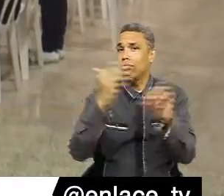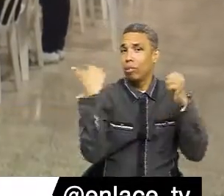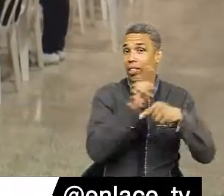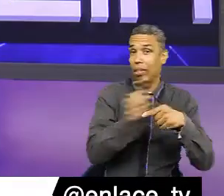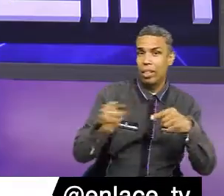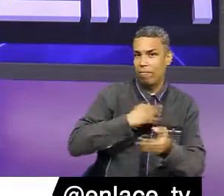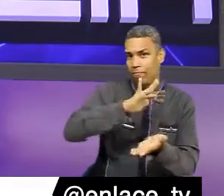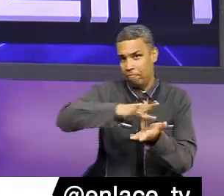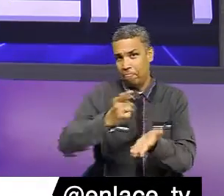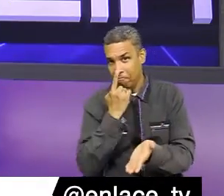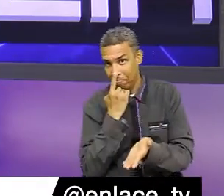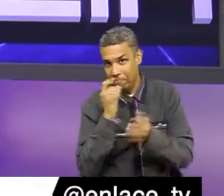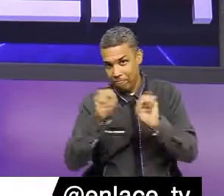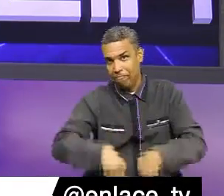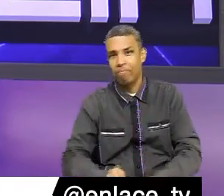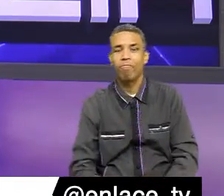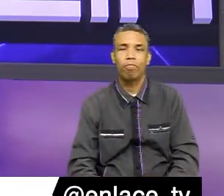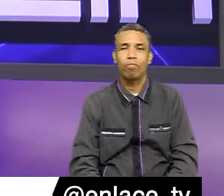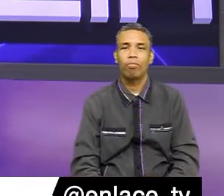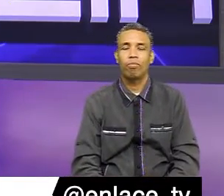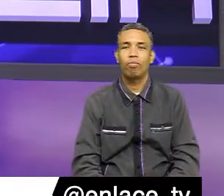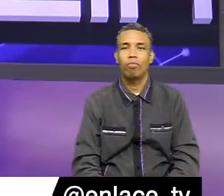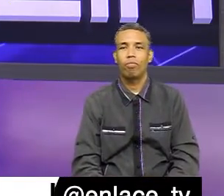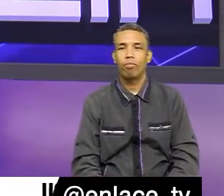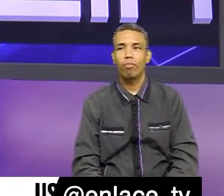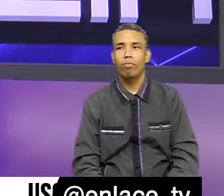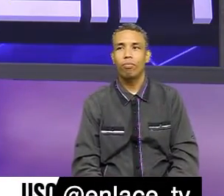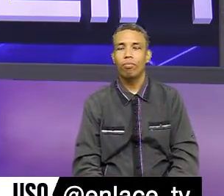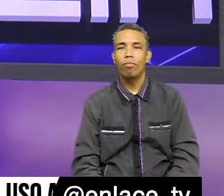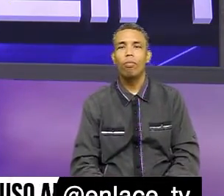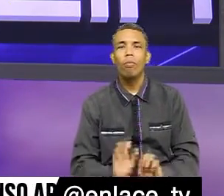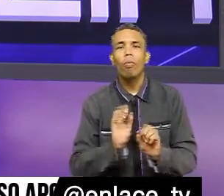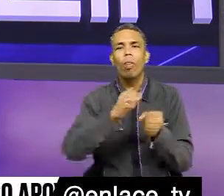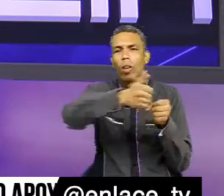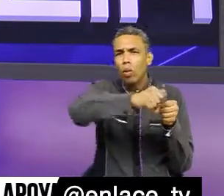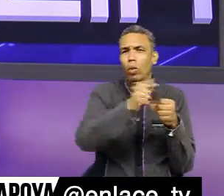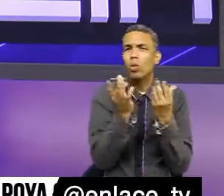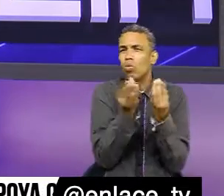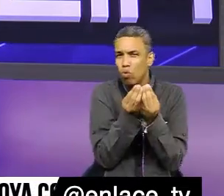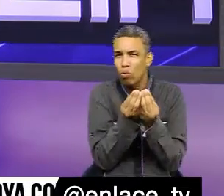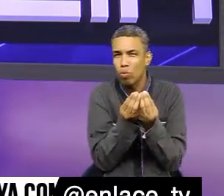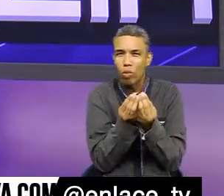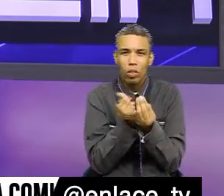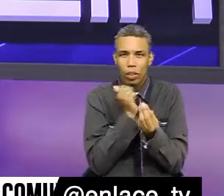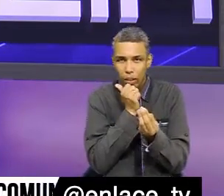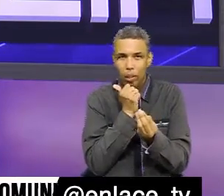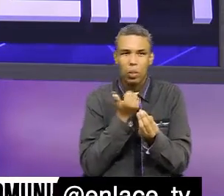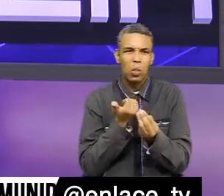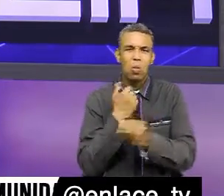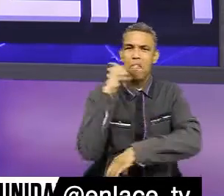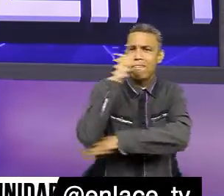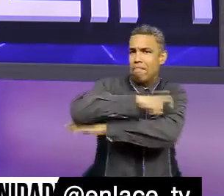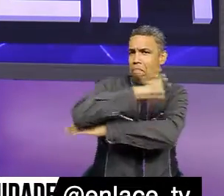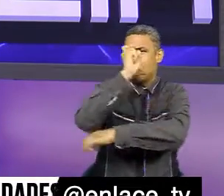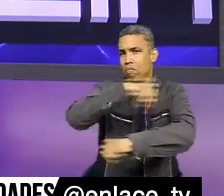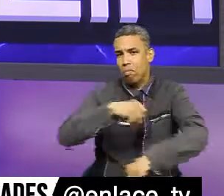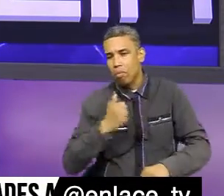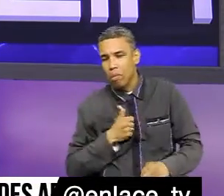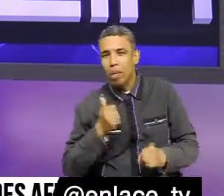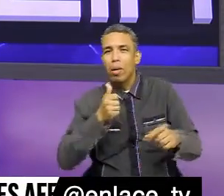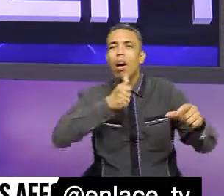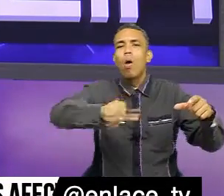actividades. El Grupo de Operaciones Especiales de Hidrocarburos, en coordinación con la Piscícola San Silvestre, realizó la siembra de más de